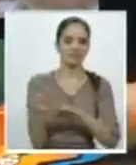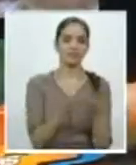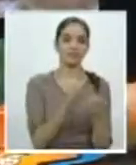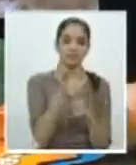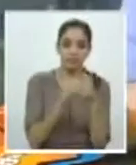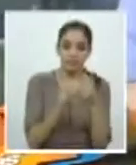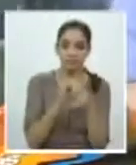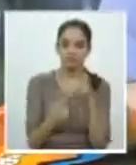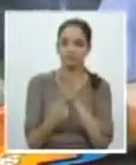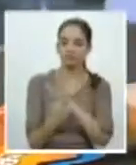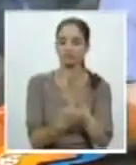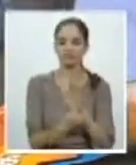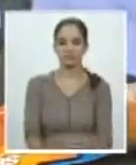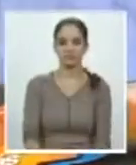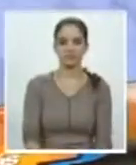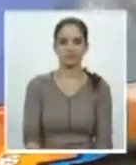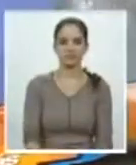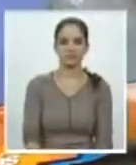cierre.